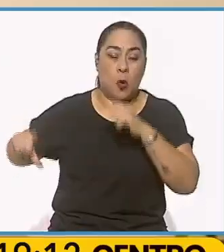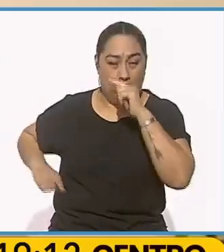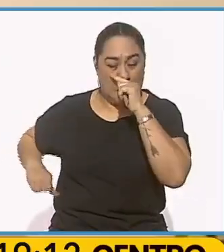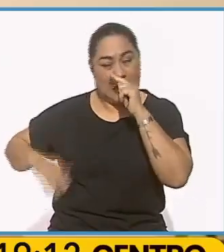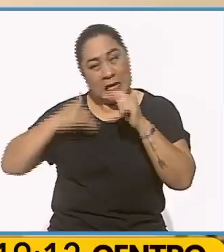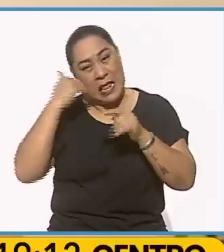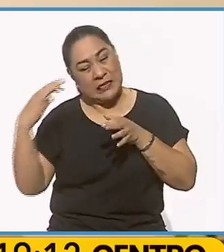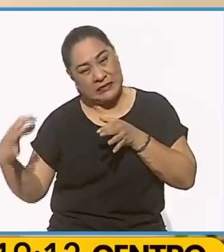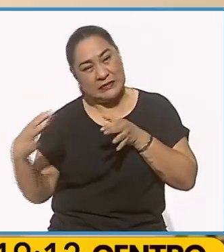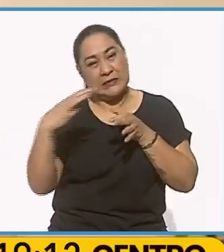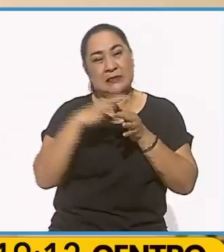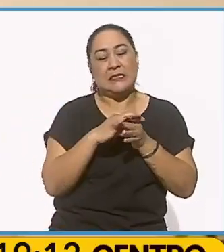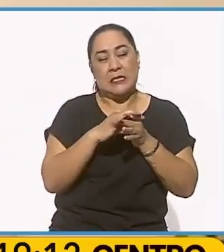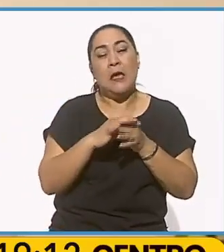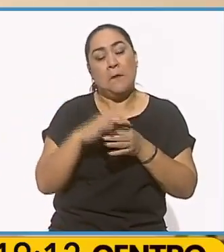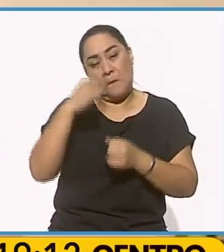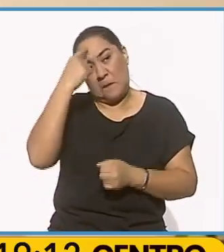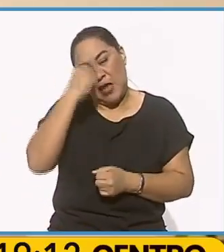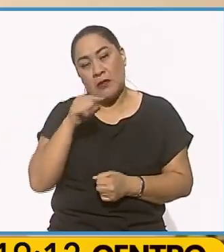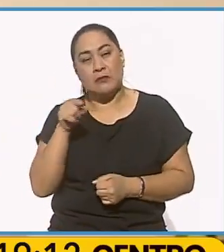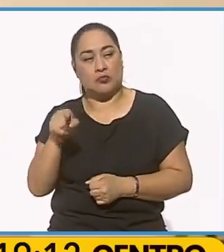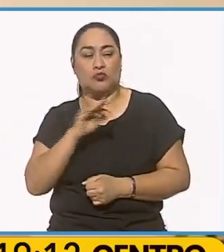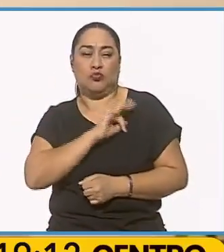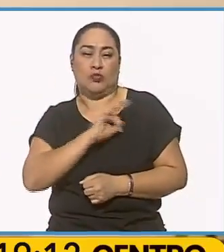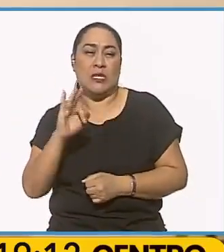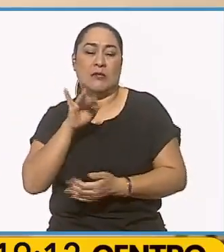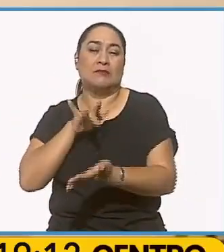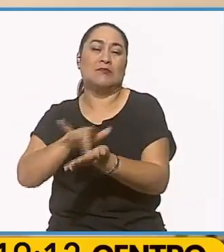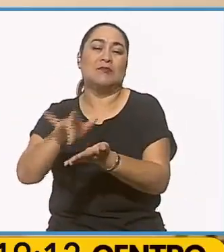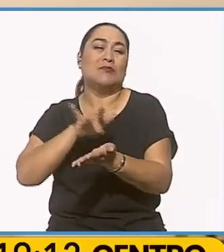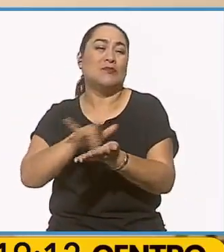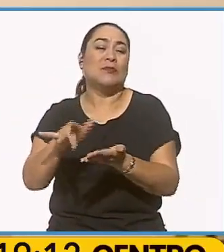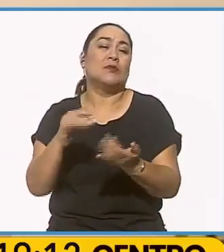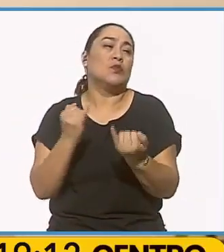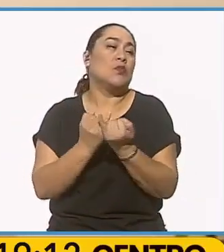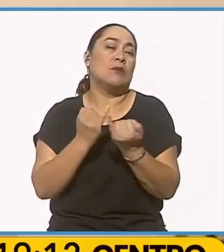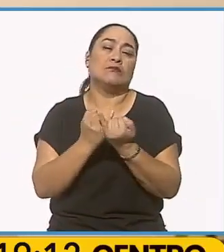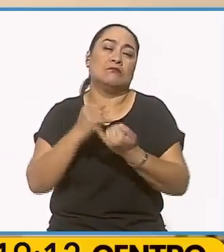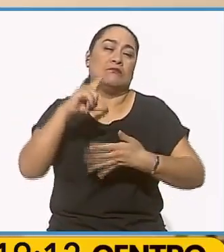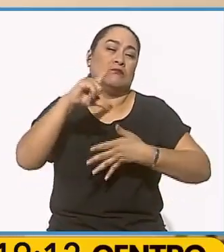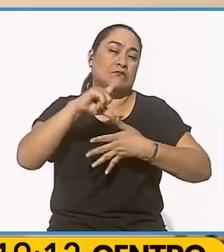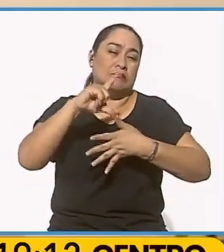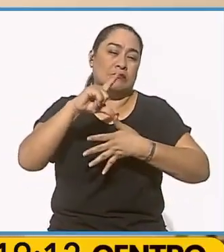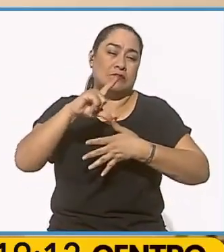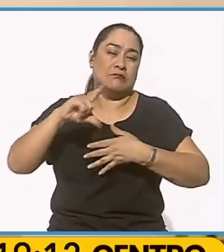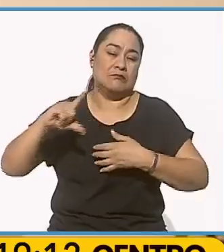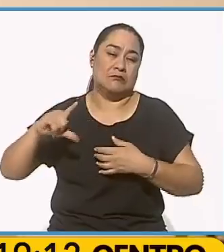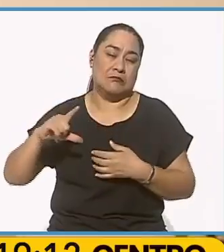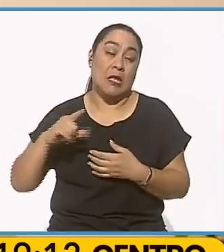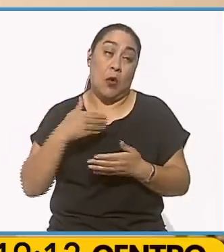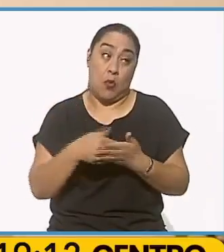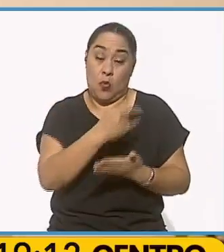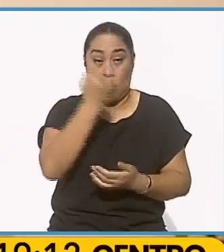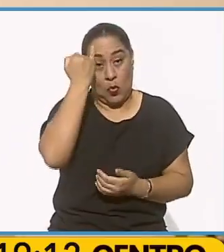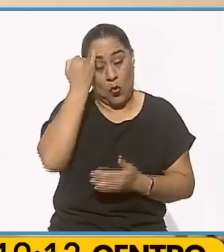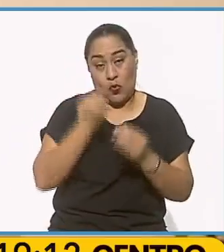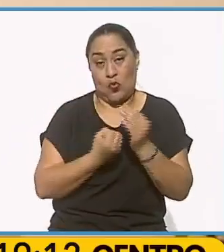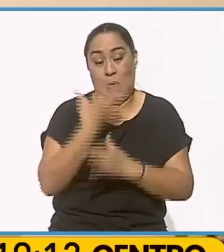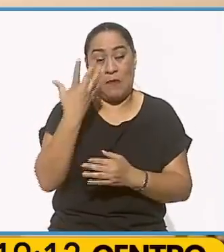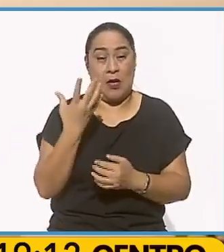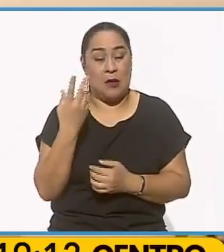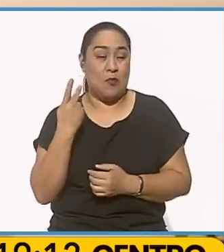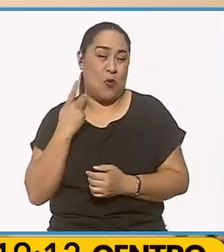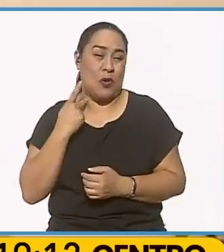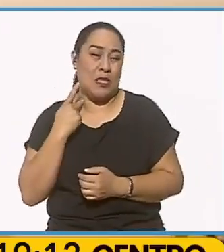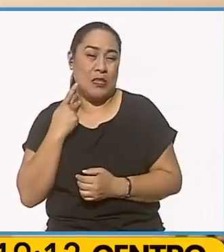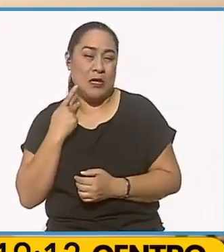que básicamente puede impulsar, como otros gobiernos vasallos en América Latina y el Caribe, esta nueva geopolítica imperial que, vuelvo